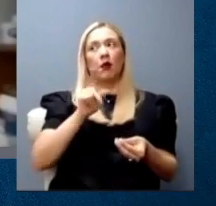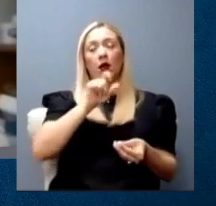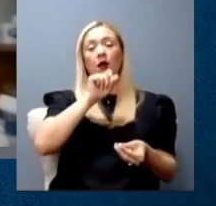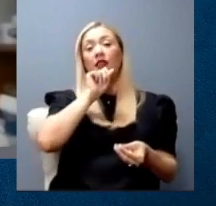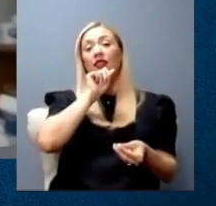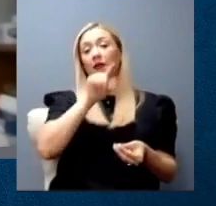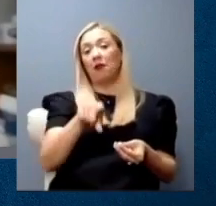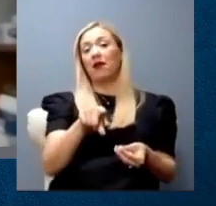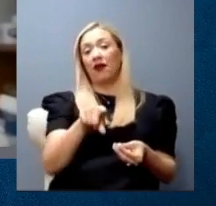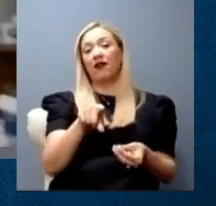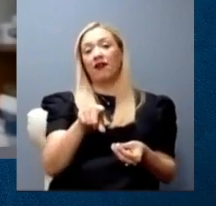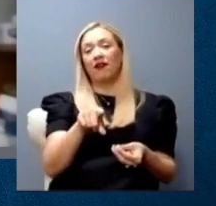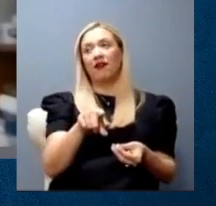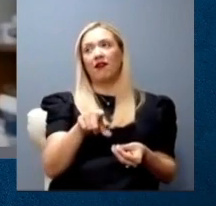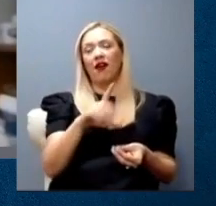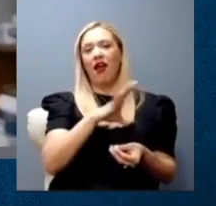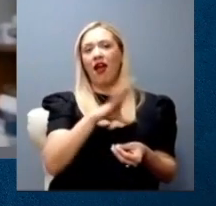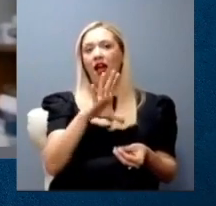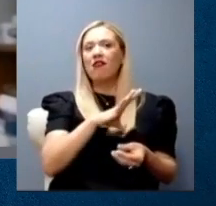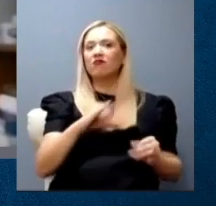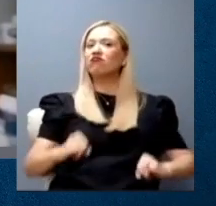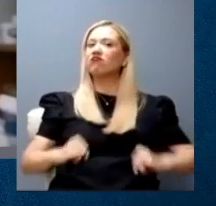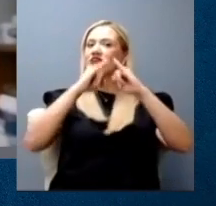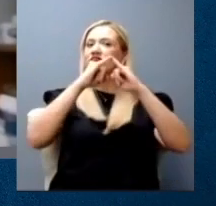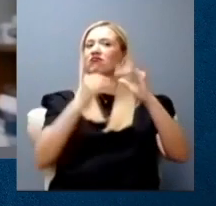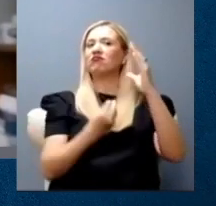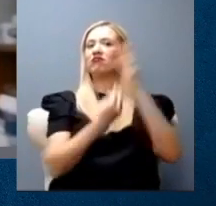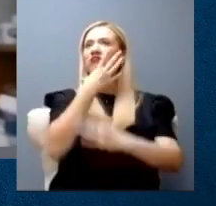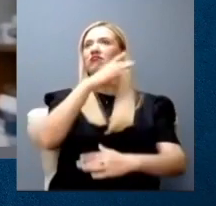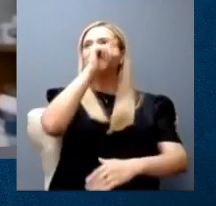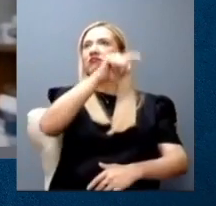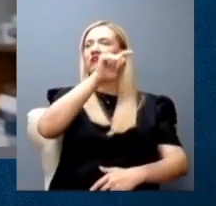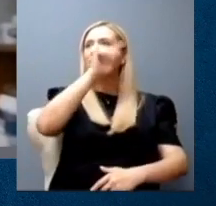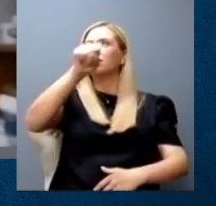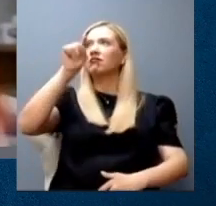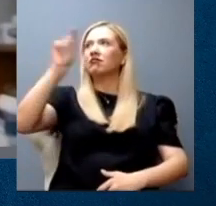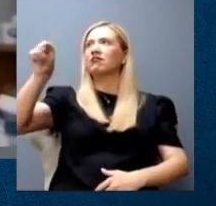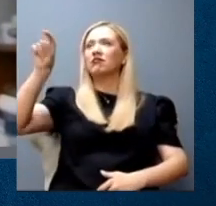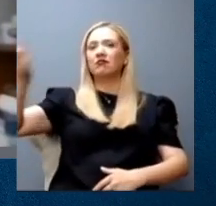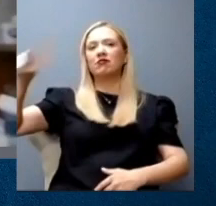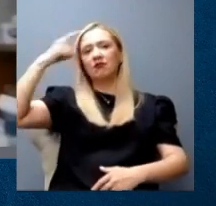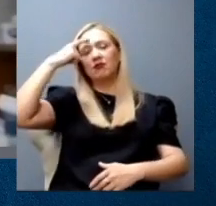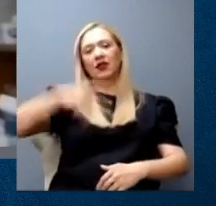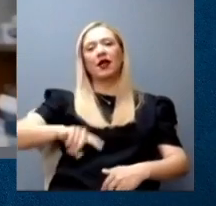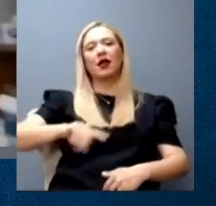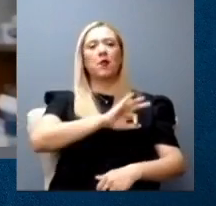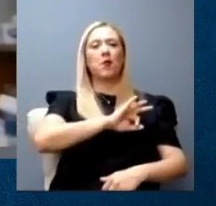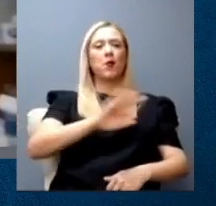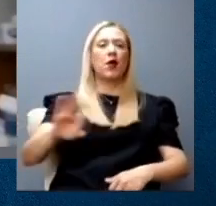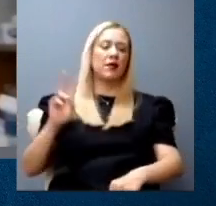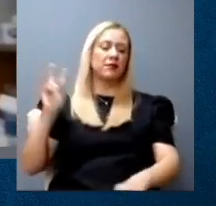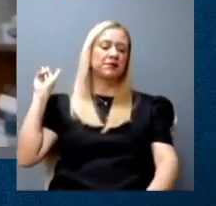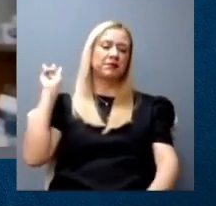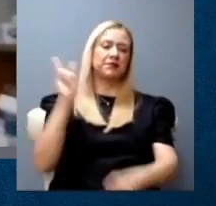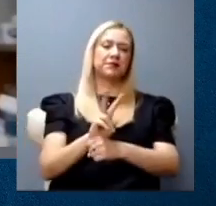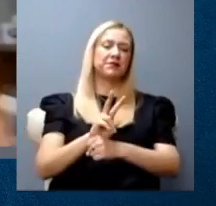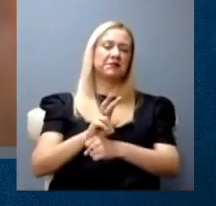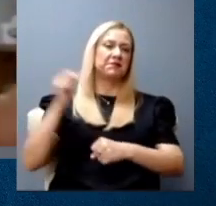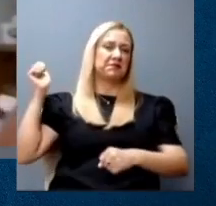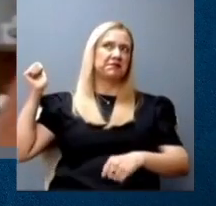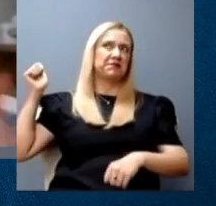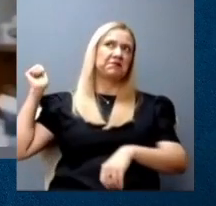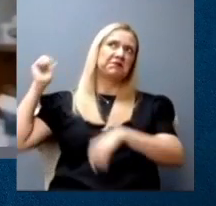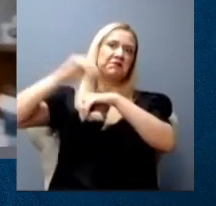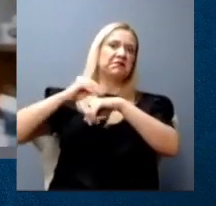una serie de mecanismos que nos van a permitir hacer velar por esos derechos. Y la